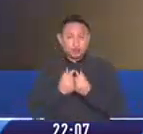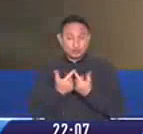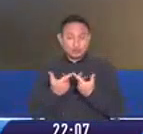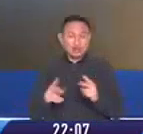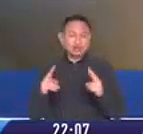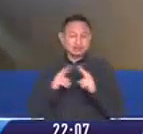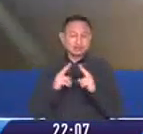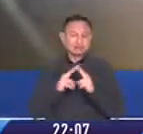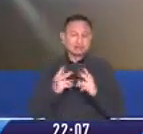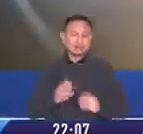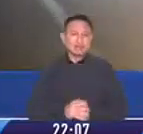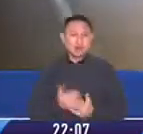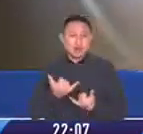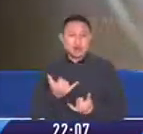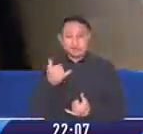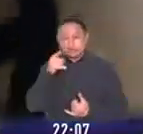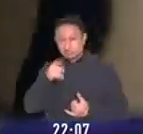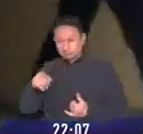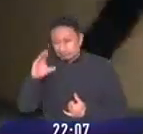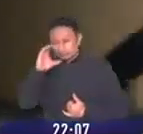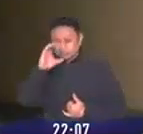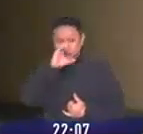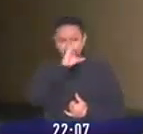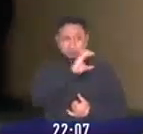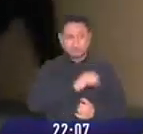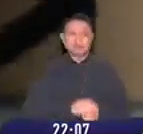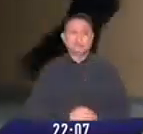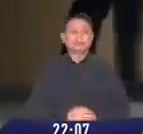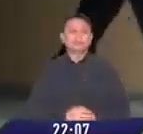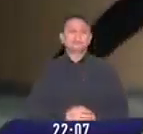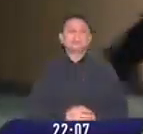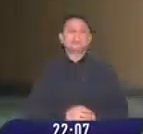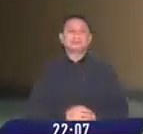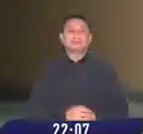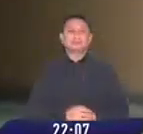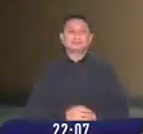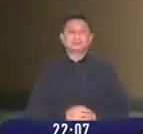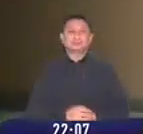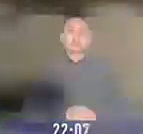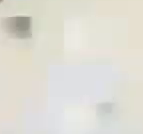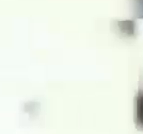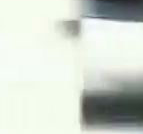organización delictiva y están tras la pista de ellos. Informó Roselena Vascones.